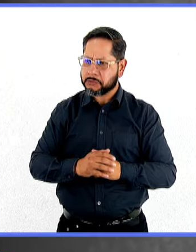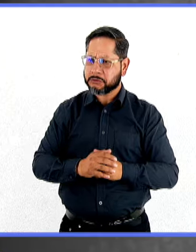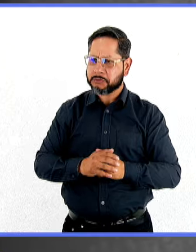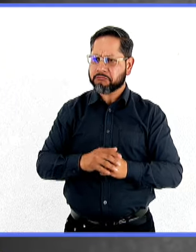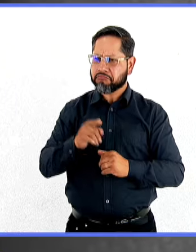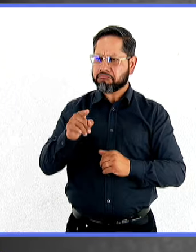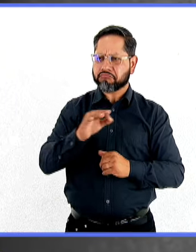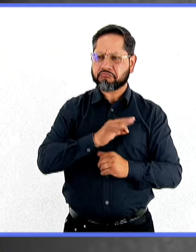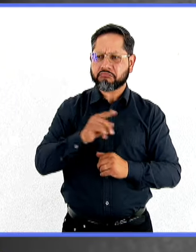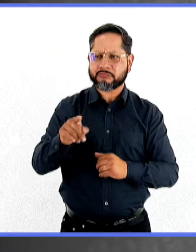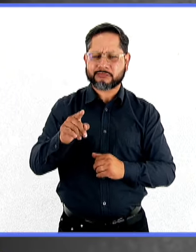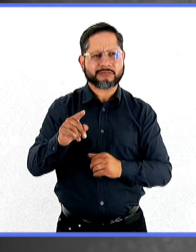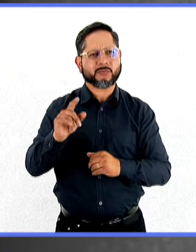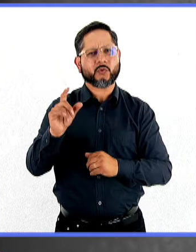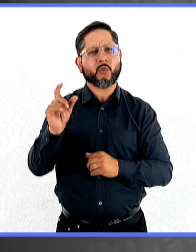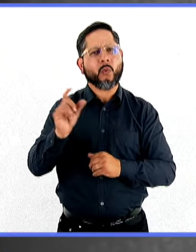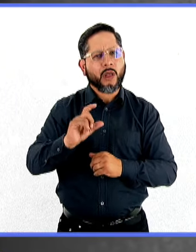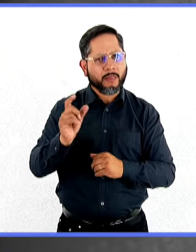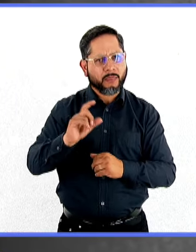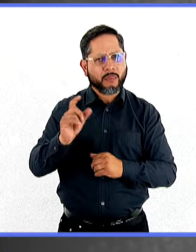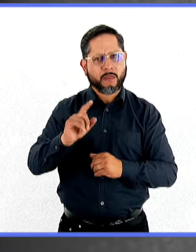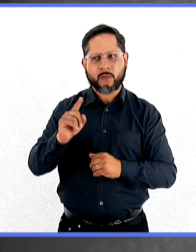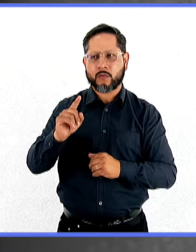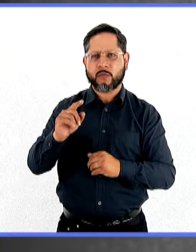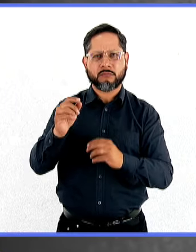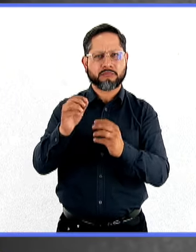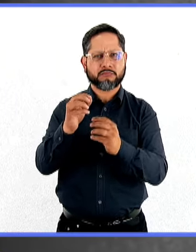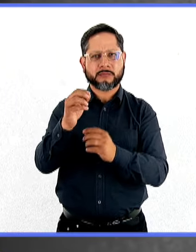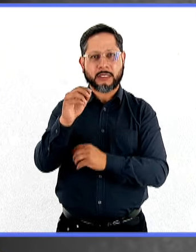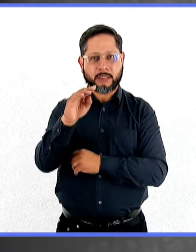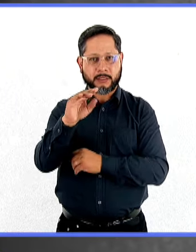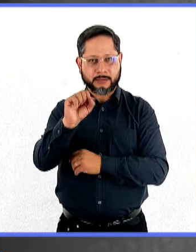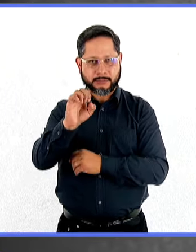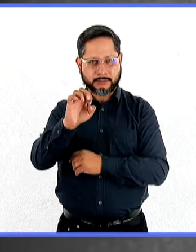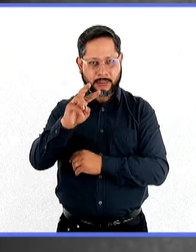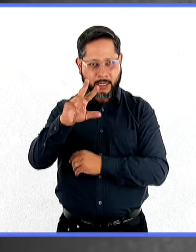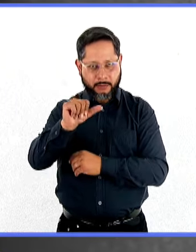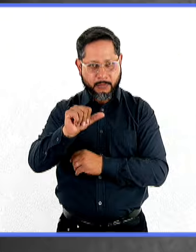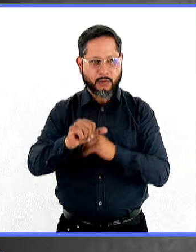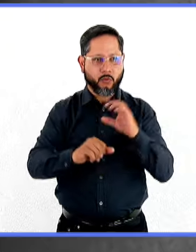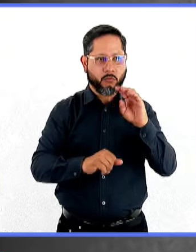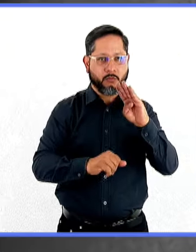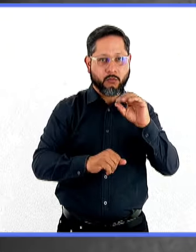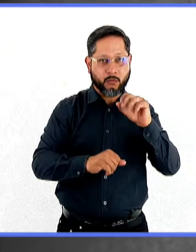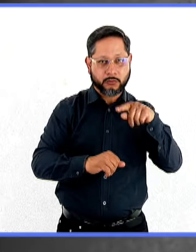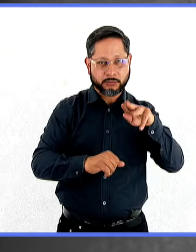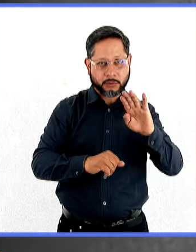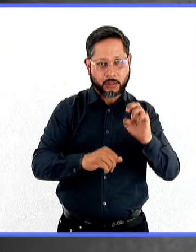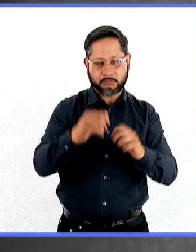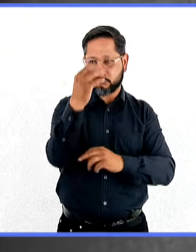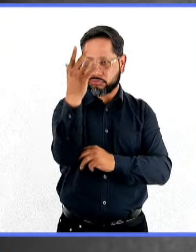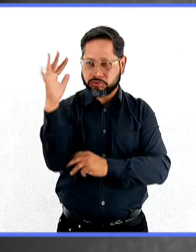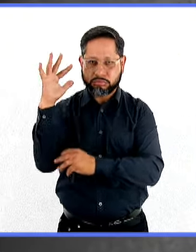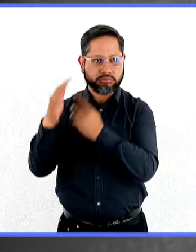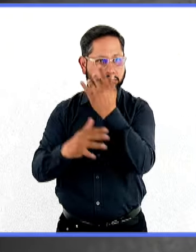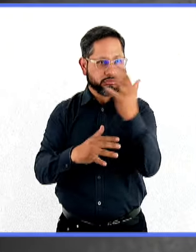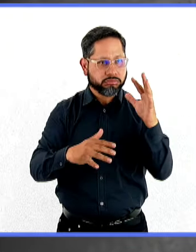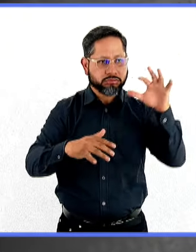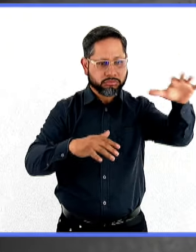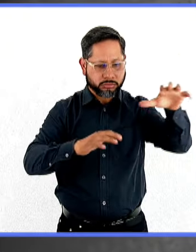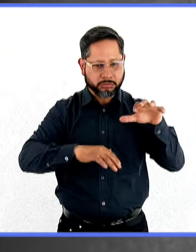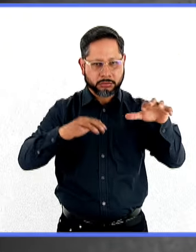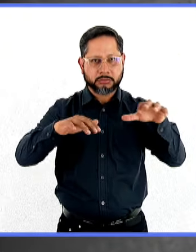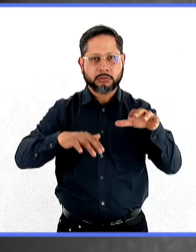puntos nos pueden decir cuánto se distribuyen en selvas Cuántos se distribuyen en bosques o cuántos están asociados a quemas